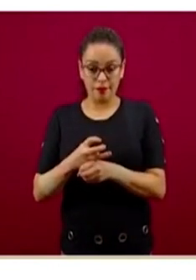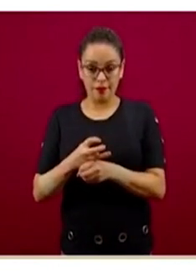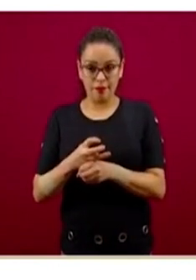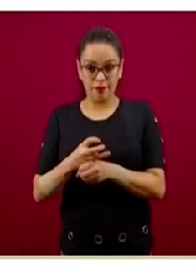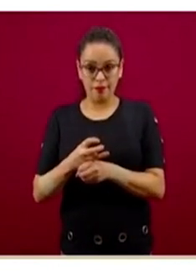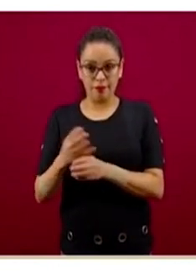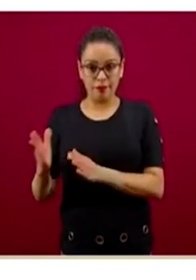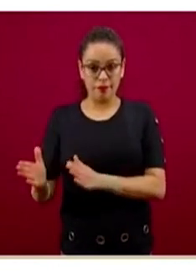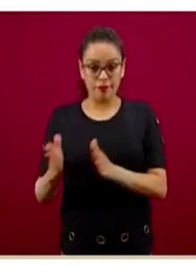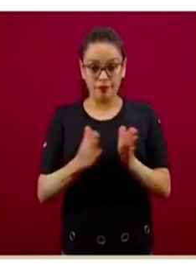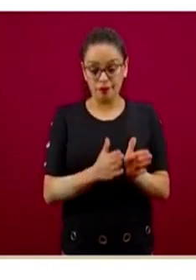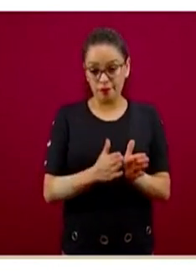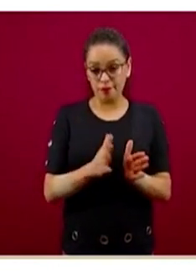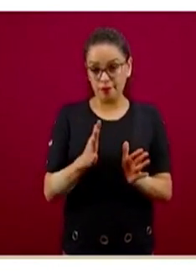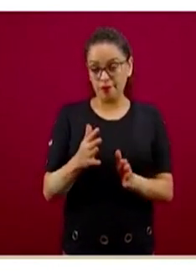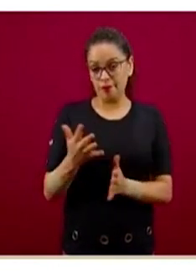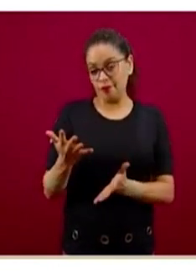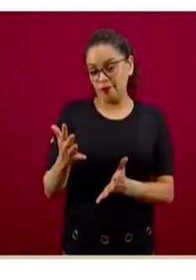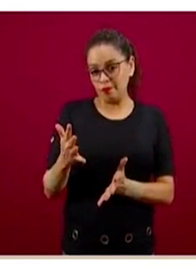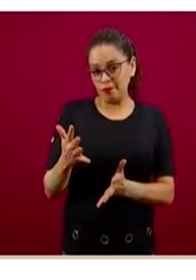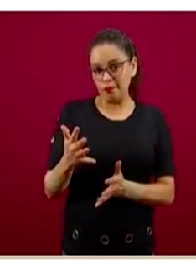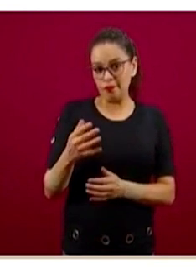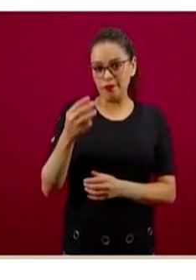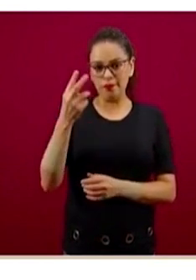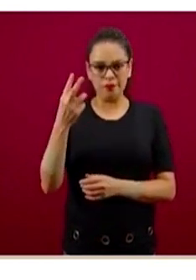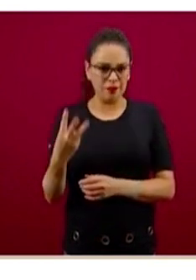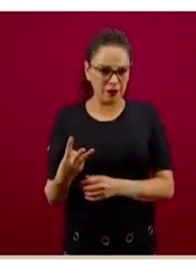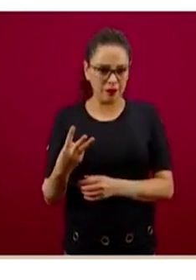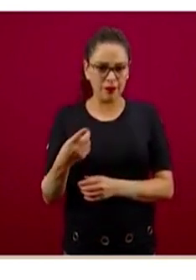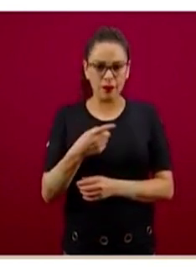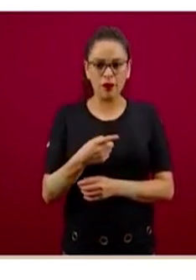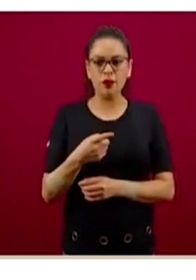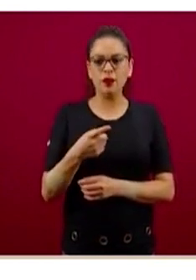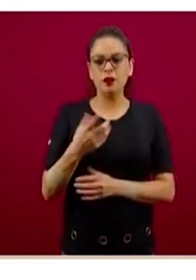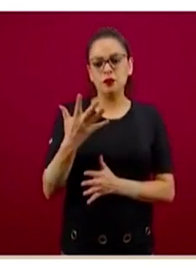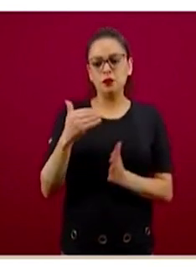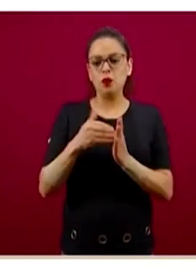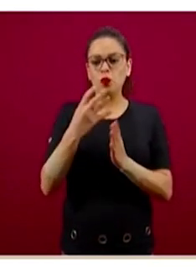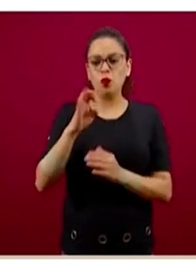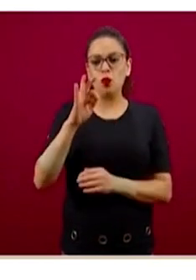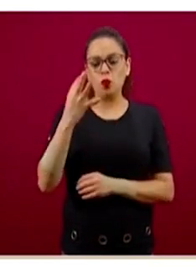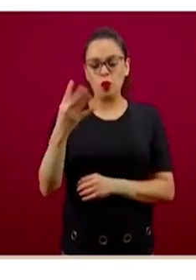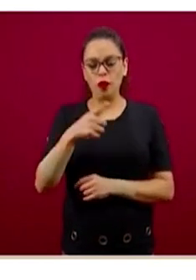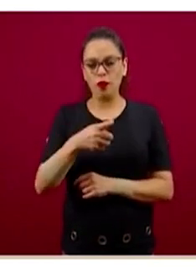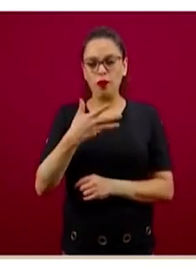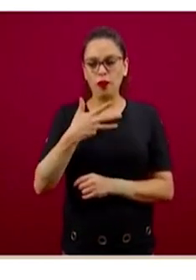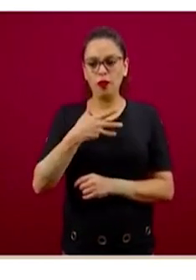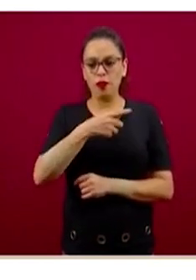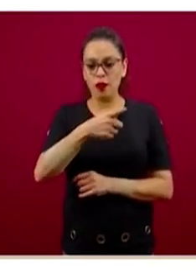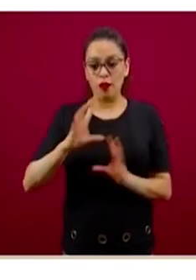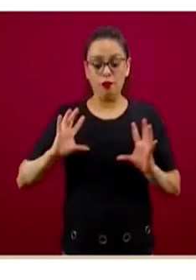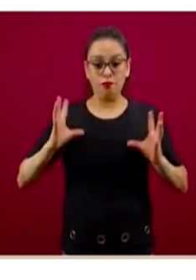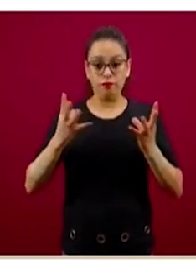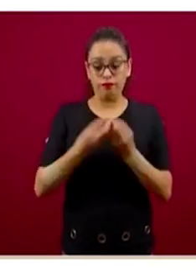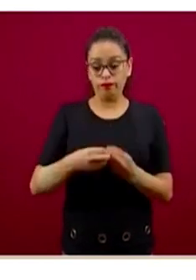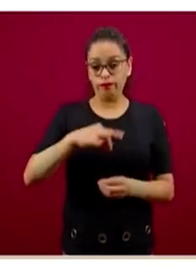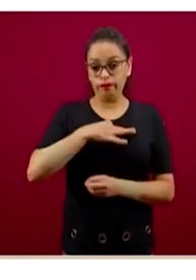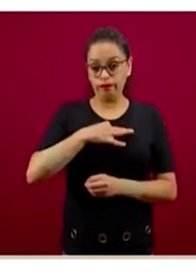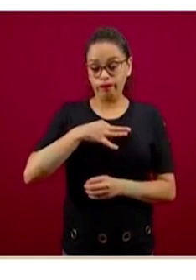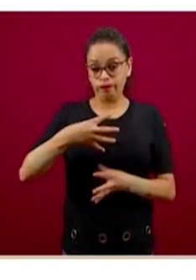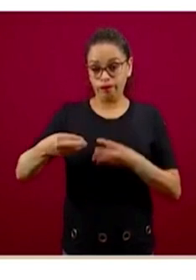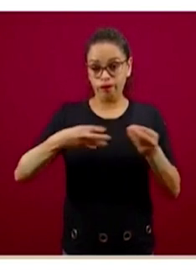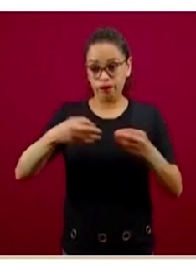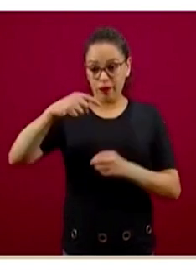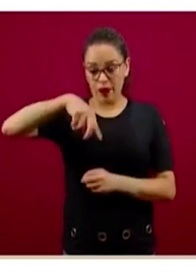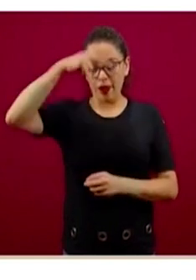son realmente los casos activos, 5.444, que representan el motor de la epidemia en México, es decir, los casos